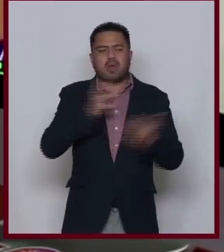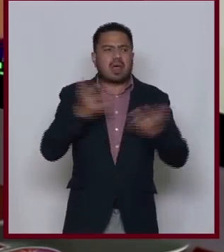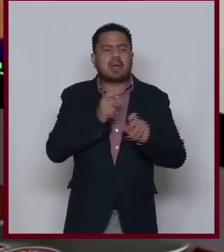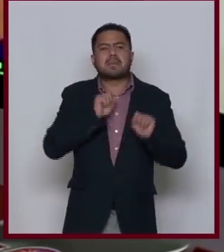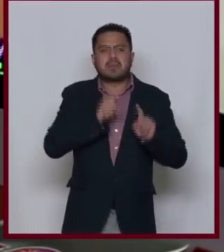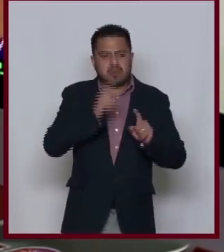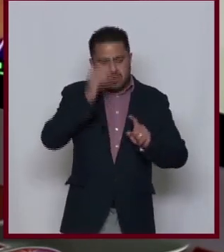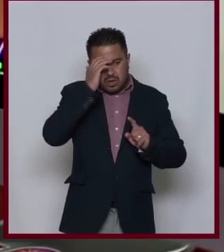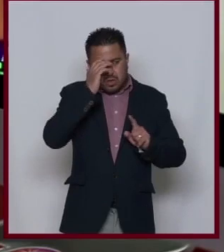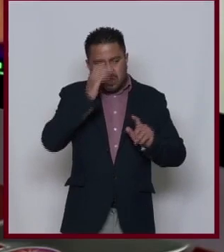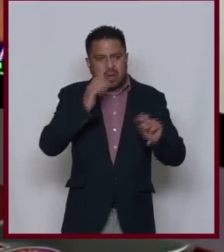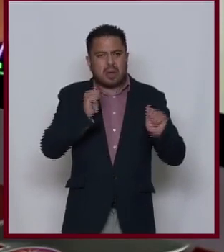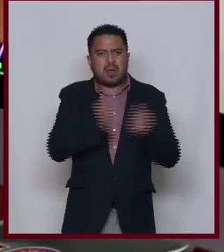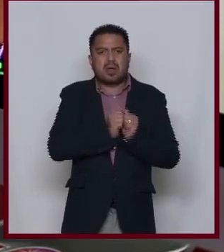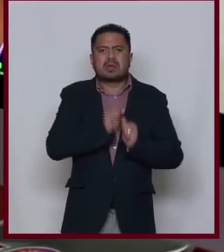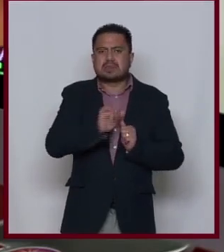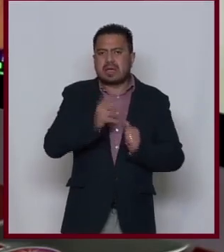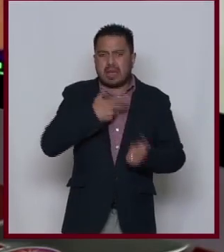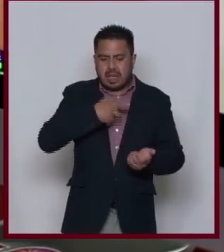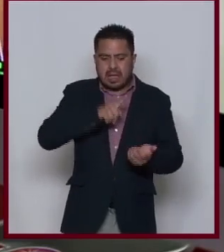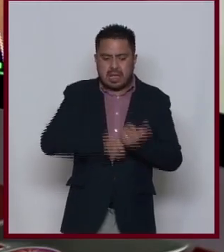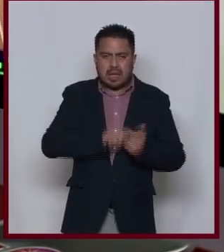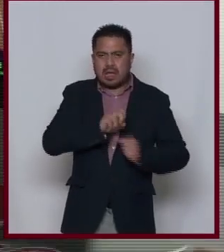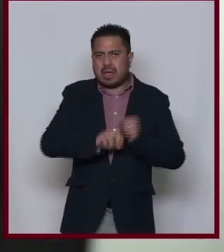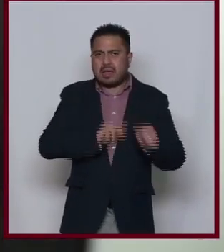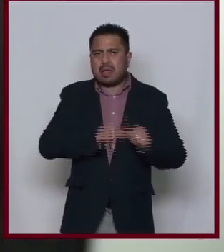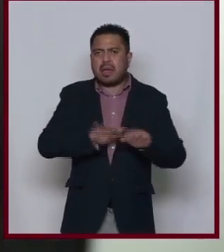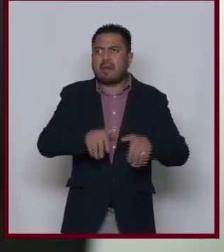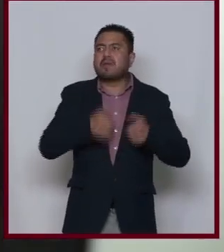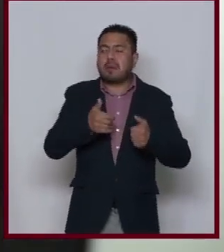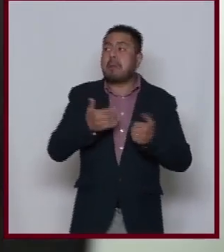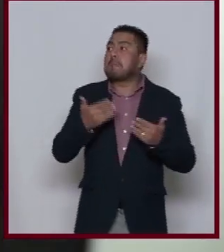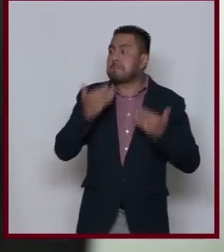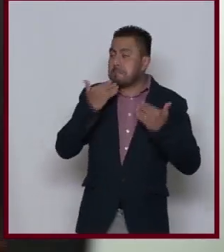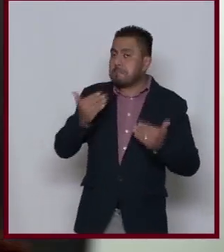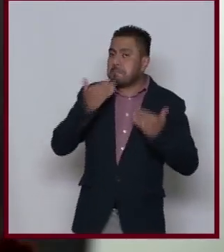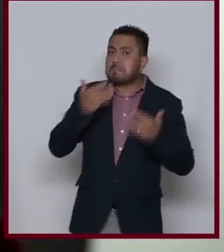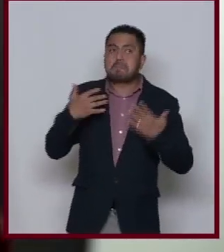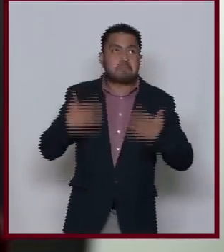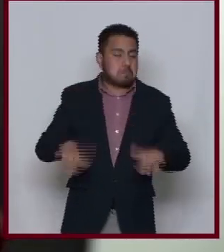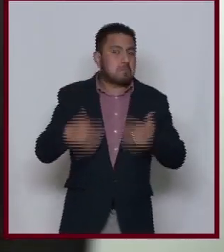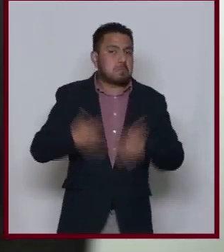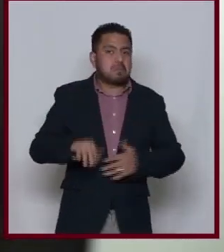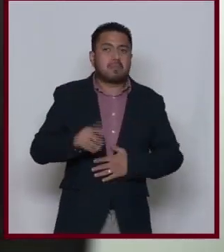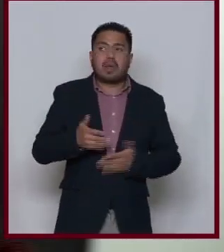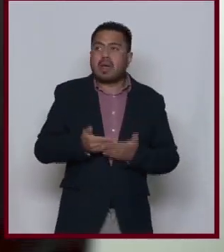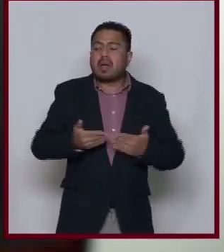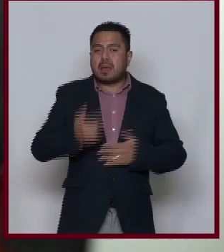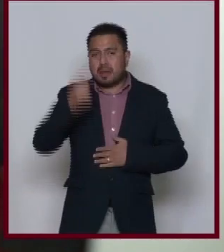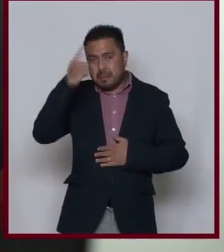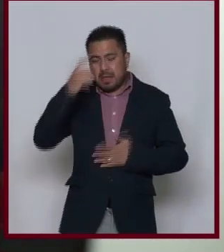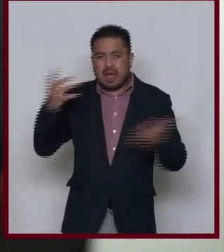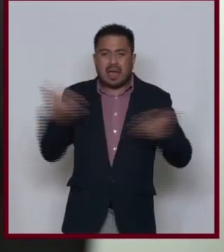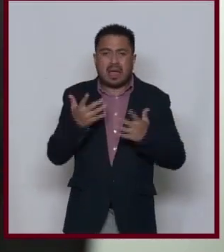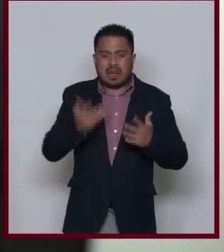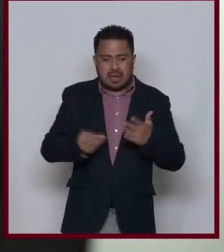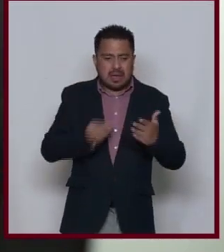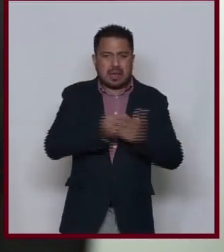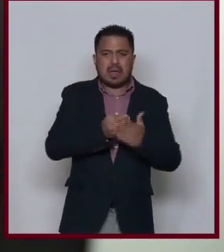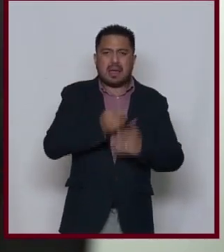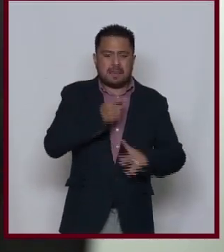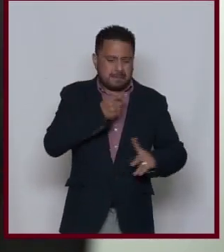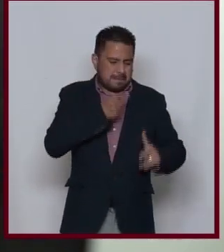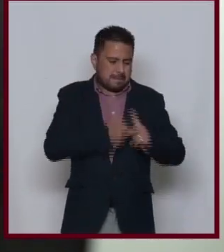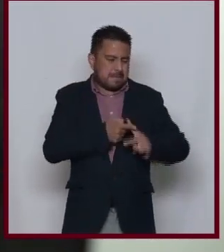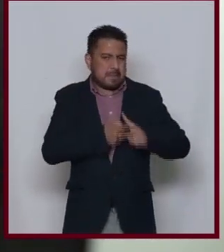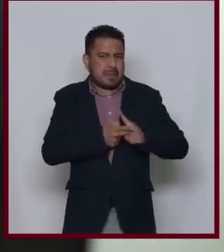mismo conocimiento para cosas que sí existen en la naturaleza. Súper, súper bien. Entonces, para la aplicación de las matemáticas, como tú dices,